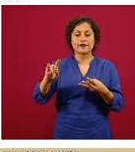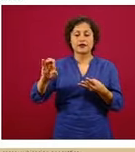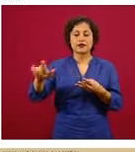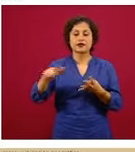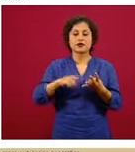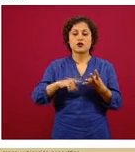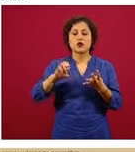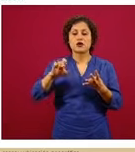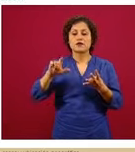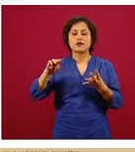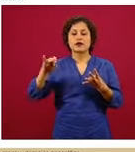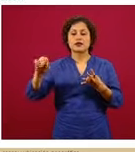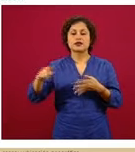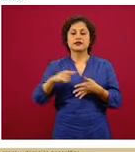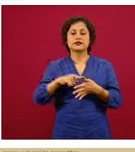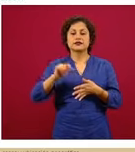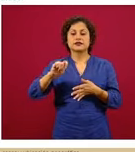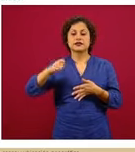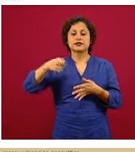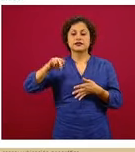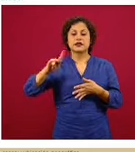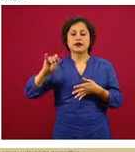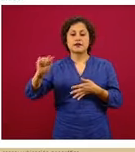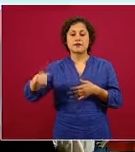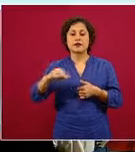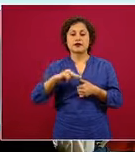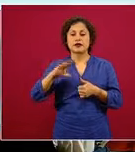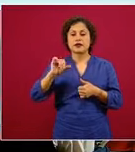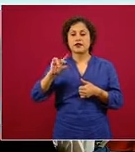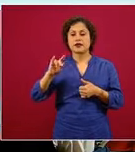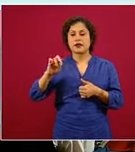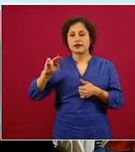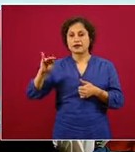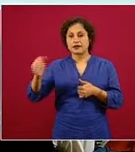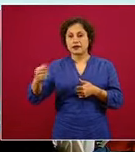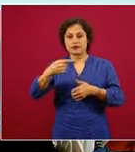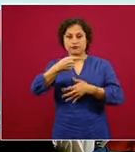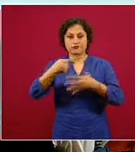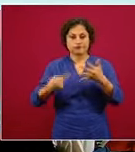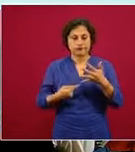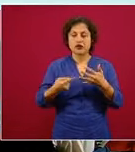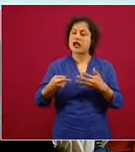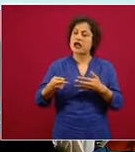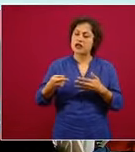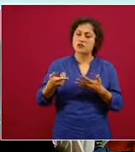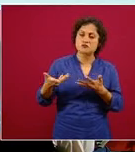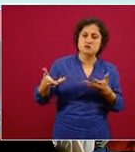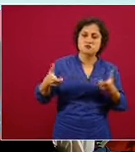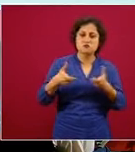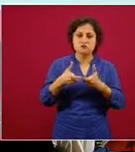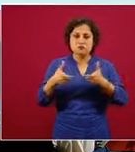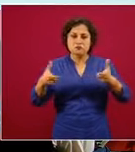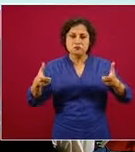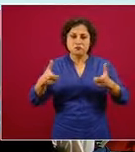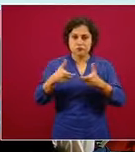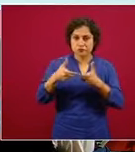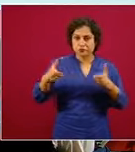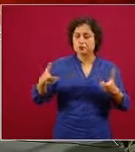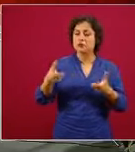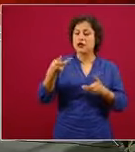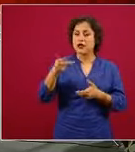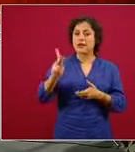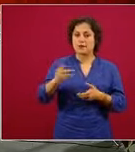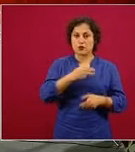y Cadereyta de Montes, prácticamente con una tendencia similar, con un poco más, un poco menos de intensidad, y son los que